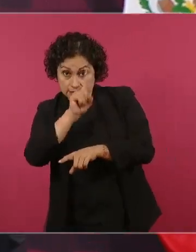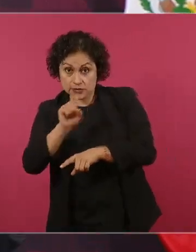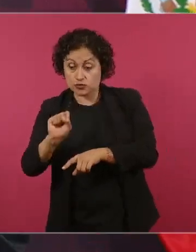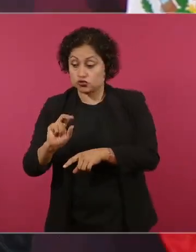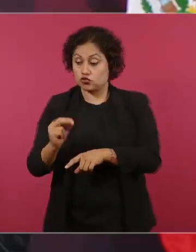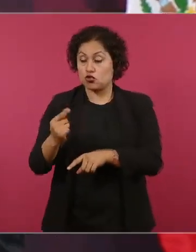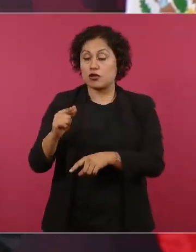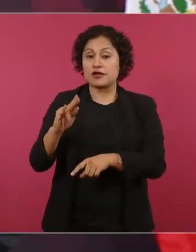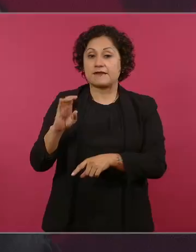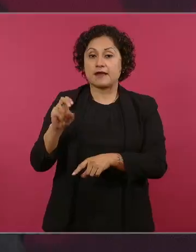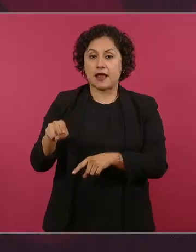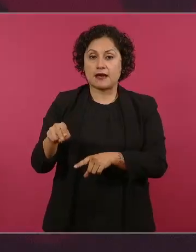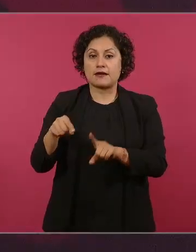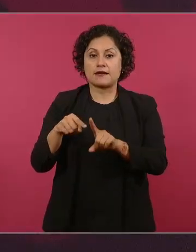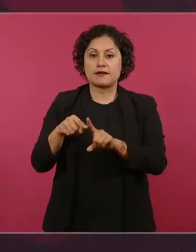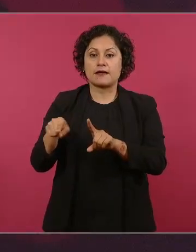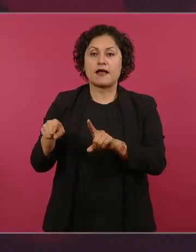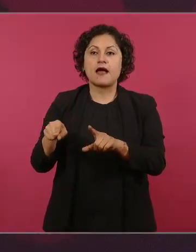ya da a conocer